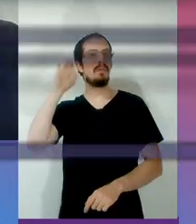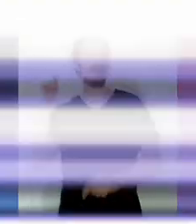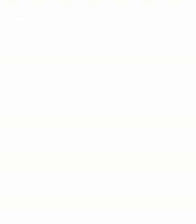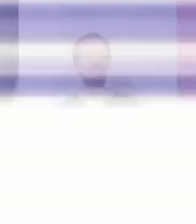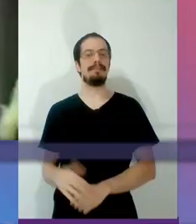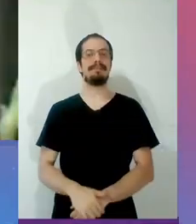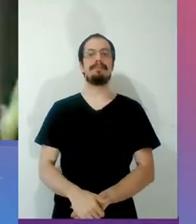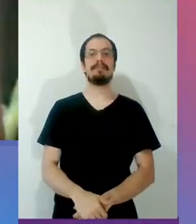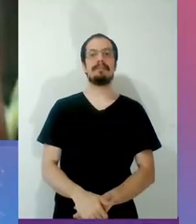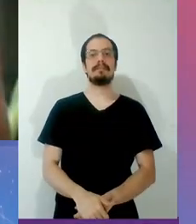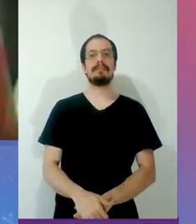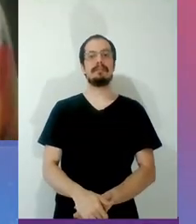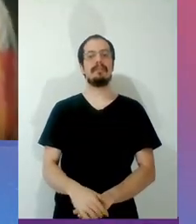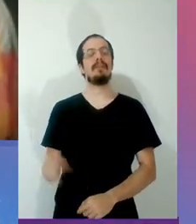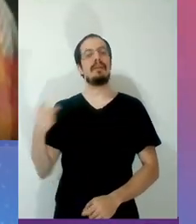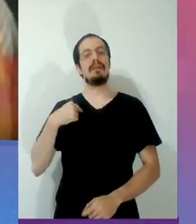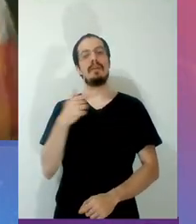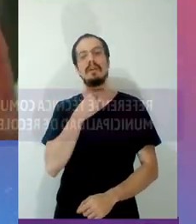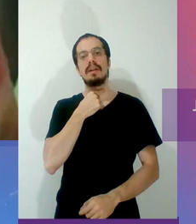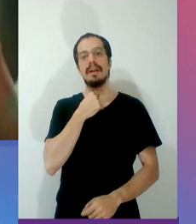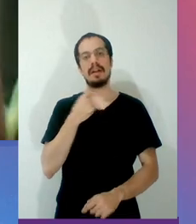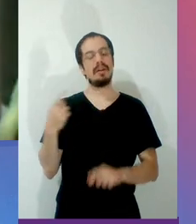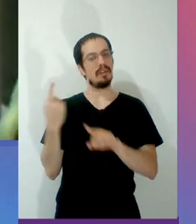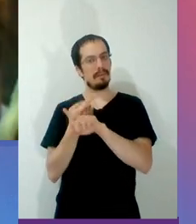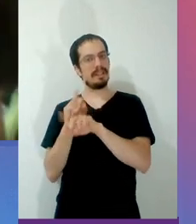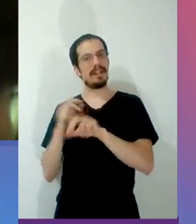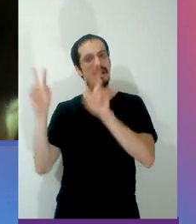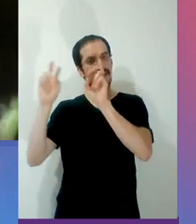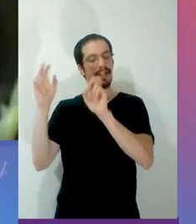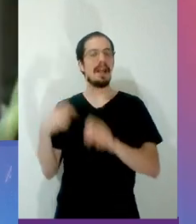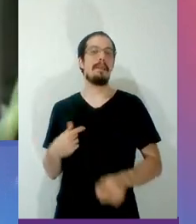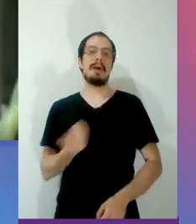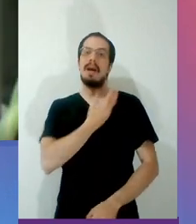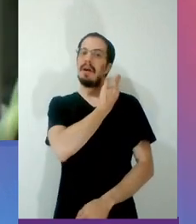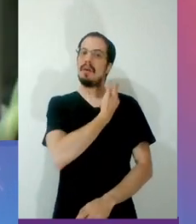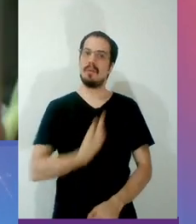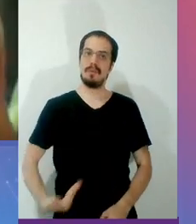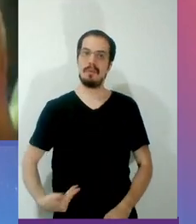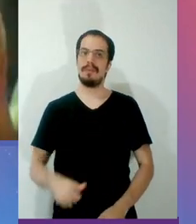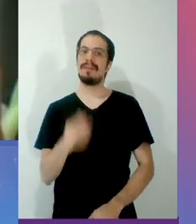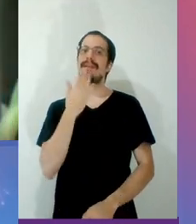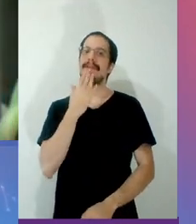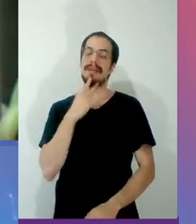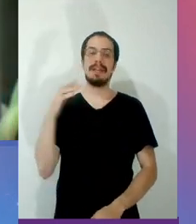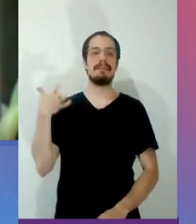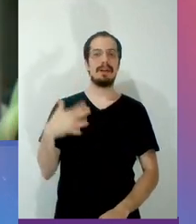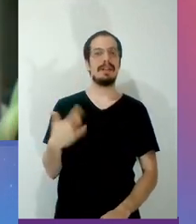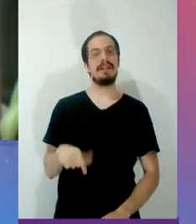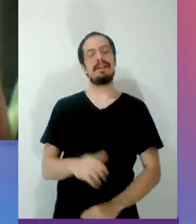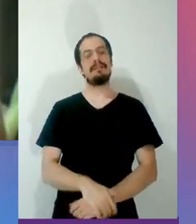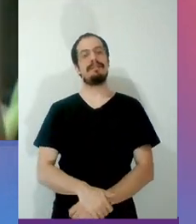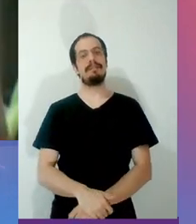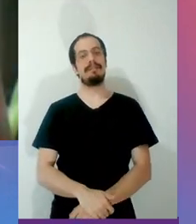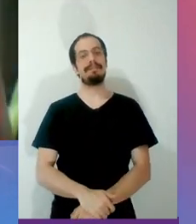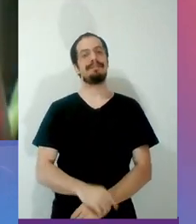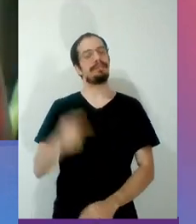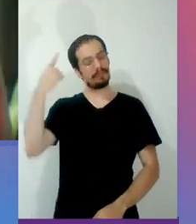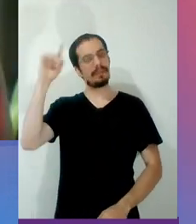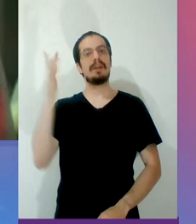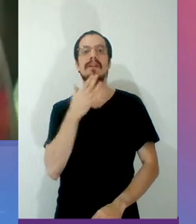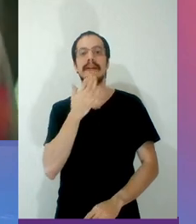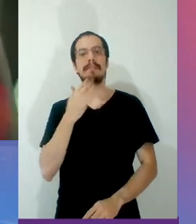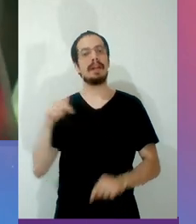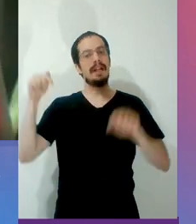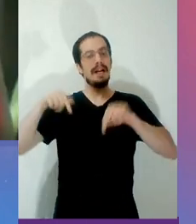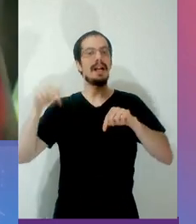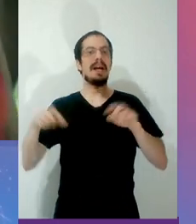Ya, igual voy a hablar un poquito así como desde lo gubernamental. Obviamente. Ya, pero desde